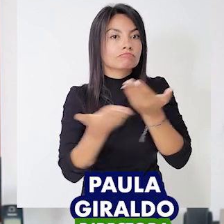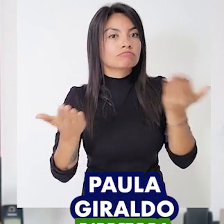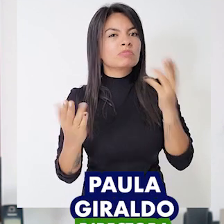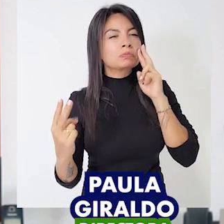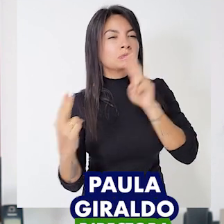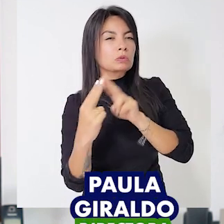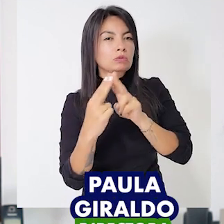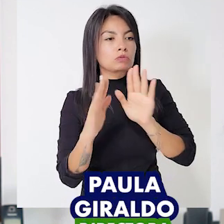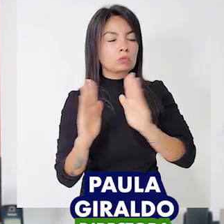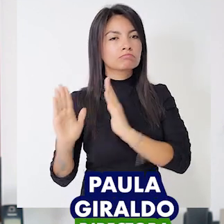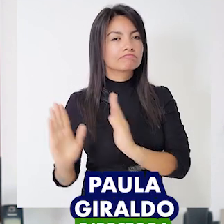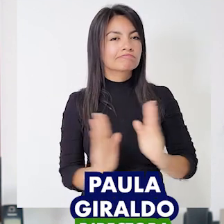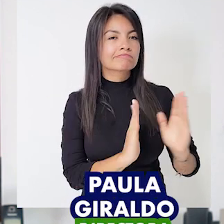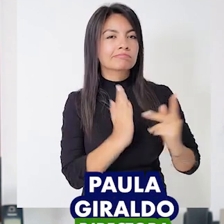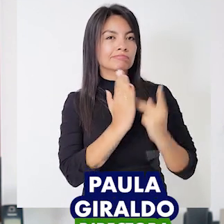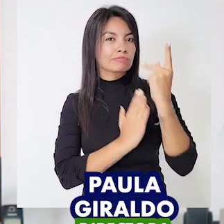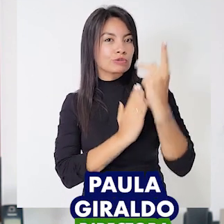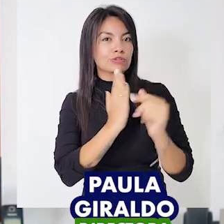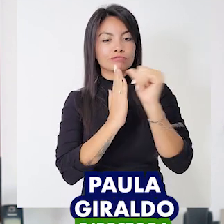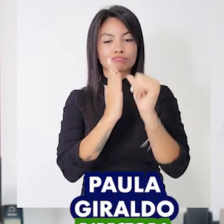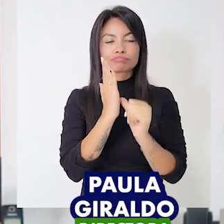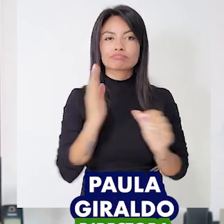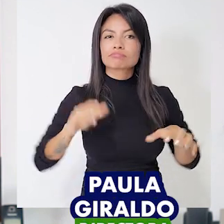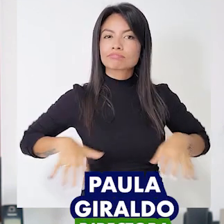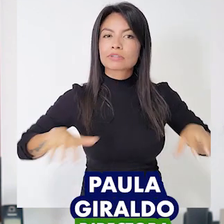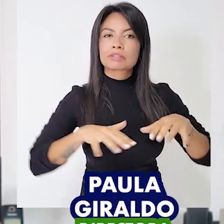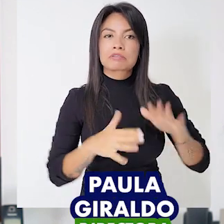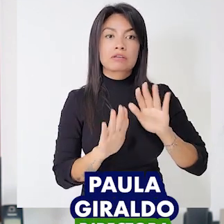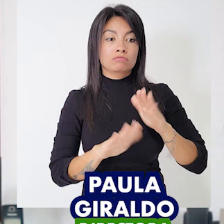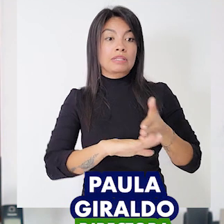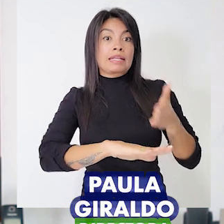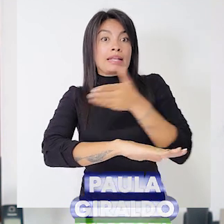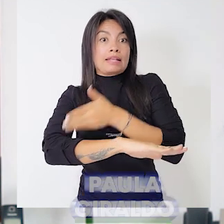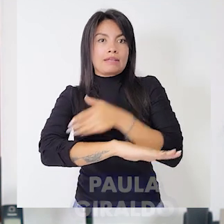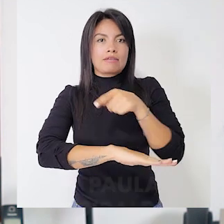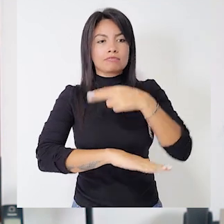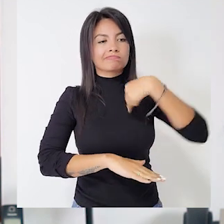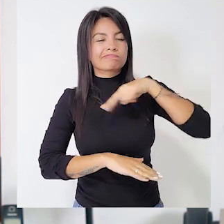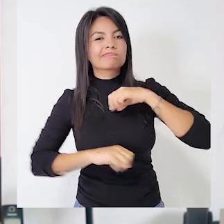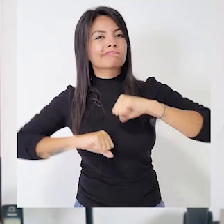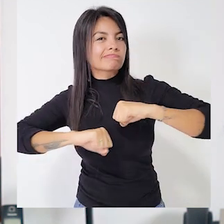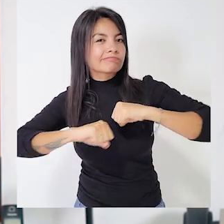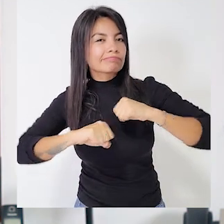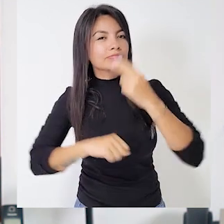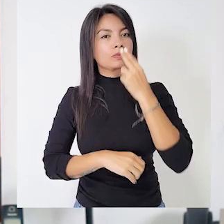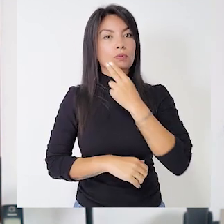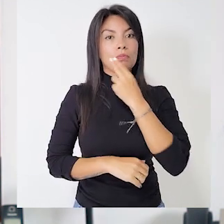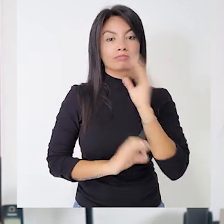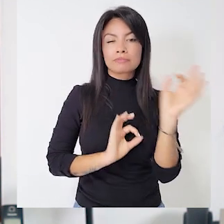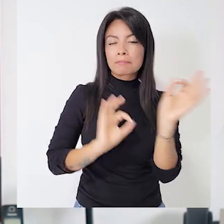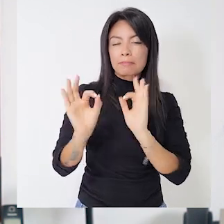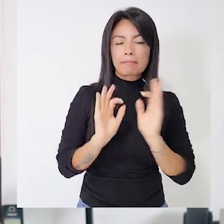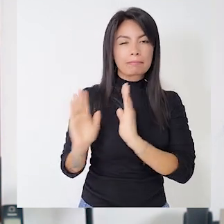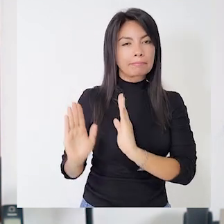hacerles partícipes de los planes, de los proyectos, de las actividades que con entusiasmo, con dedicación y con